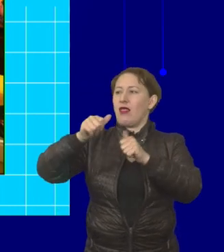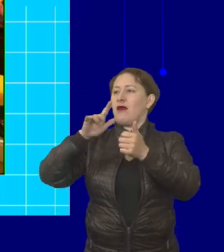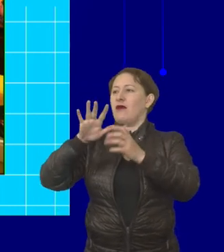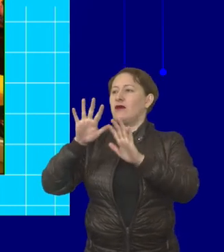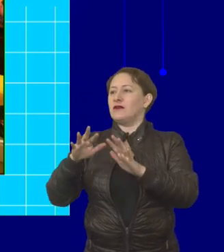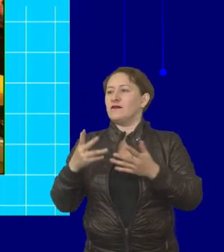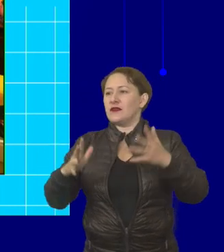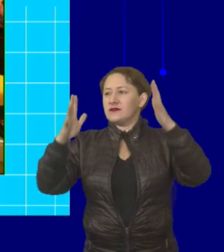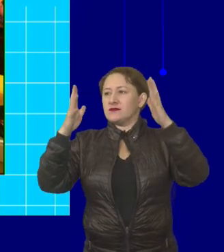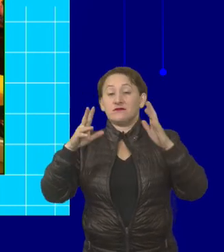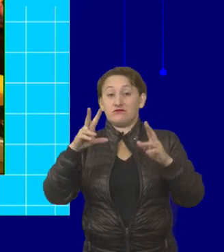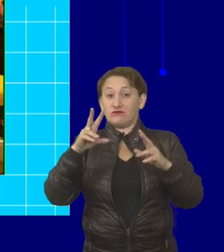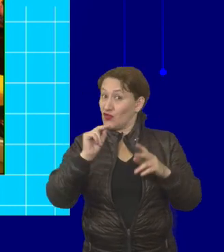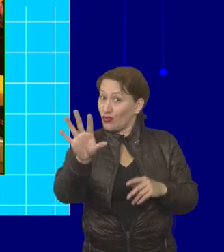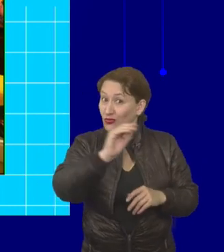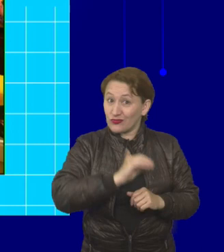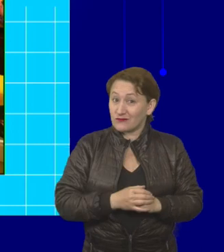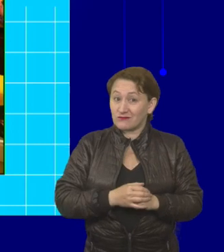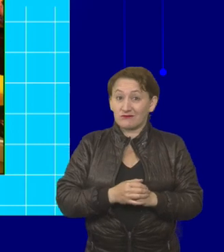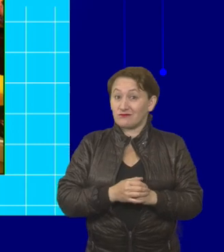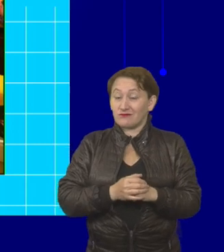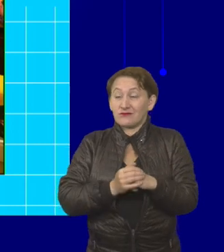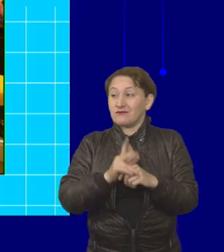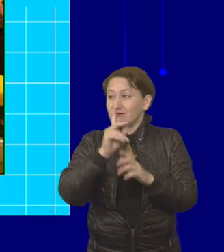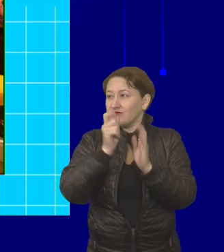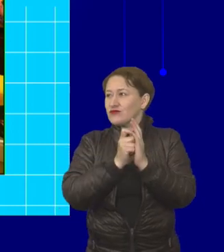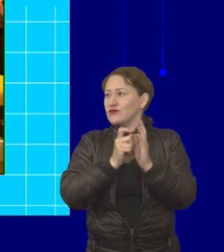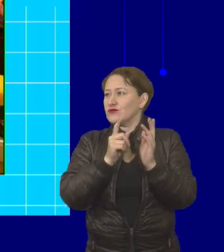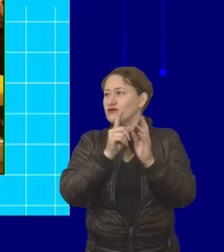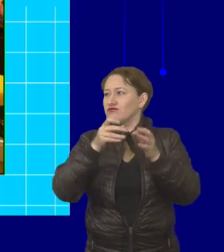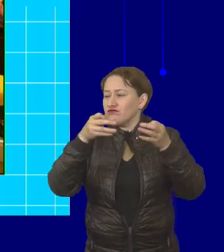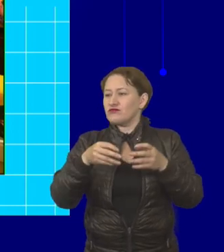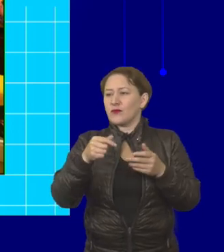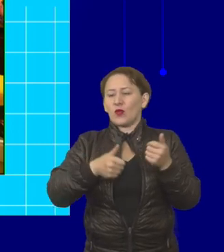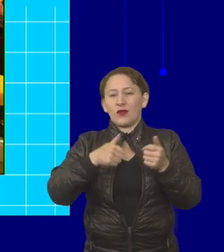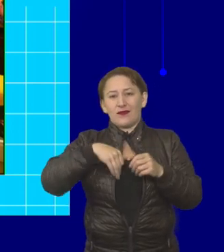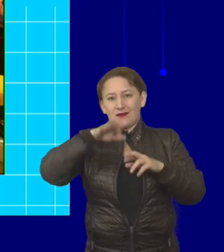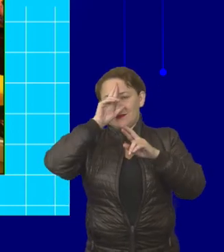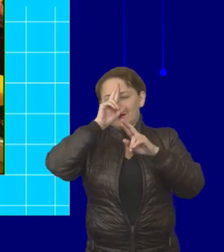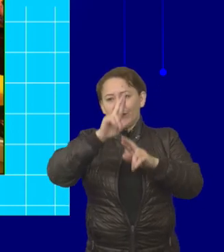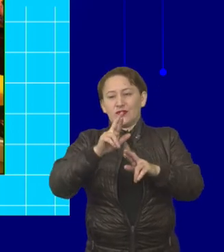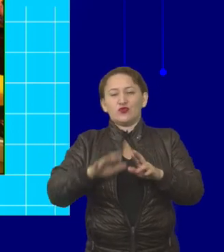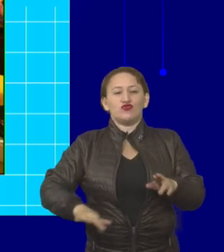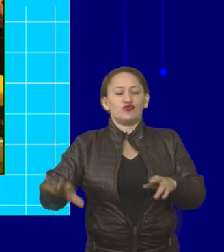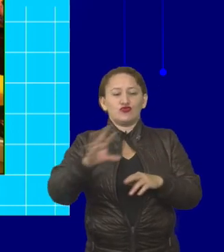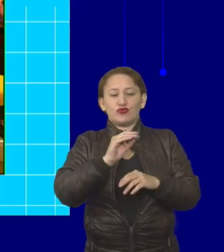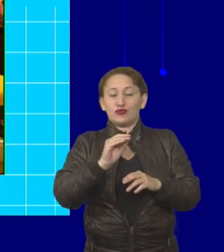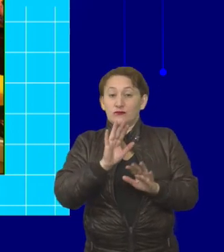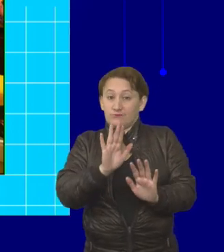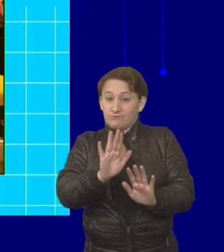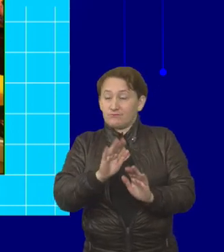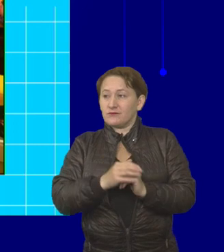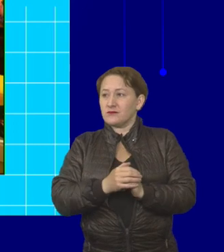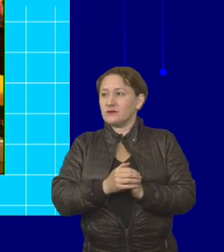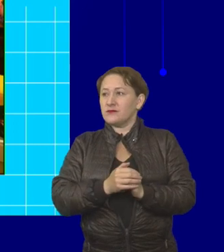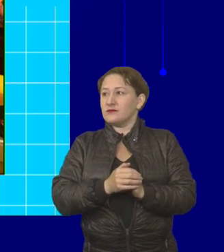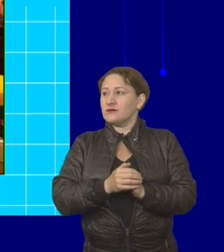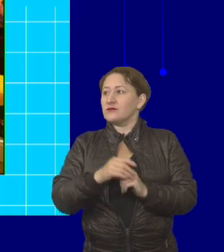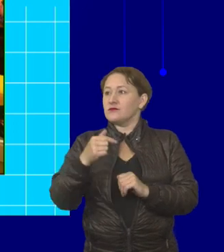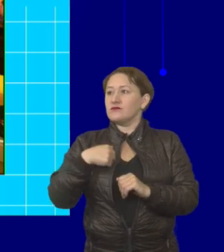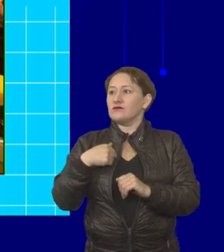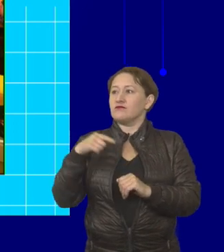enrumbado, no todos. Y hay una cosa particularmente con el respeto de todos los cultos y